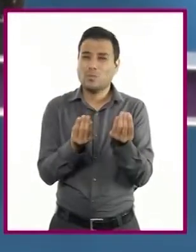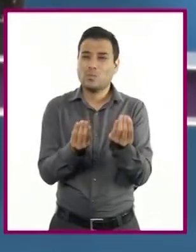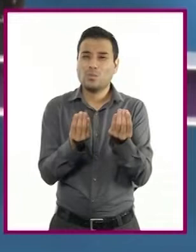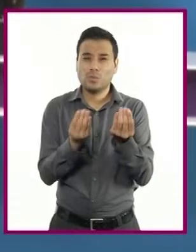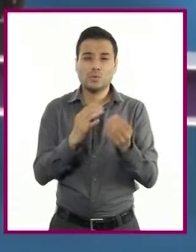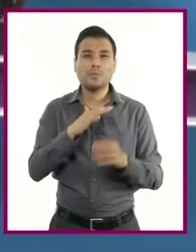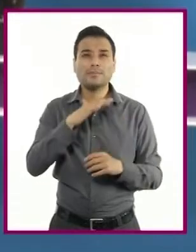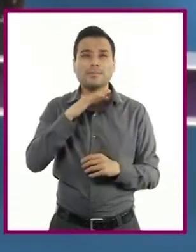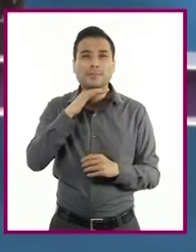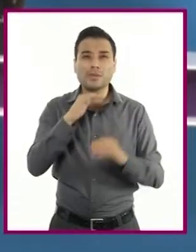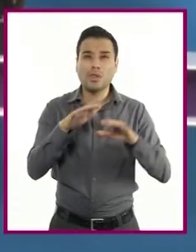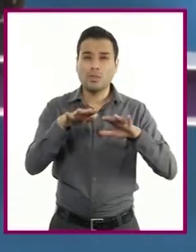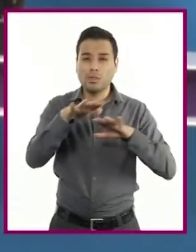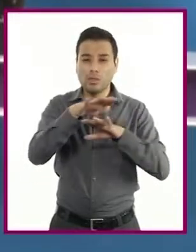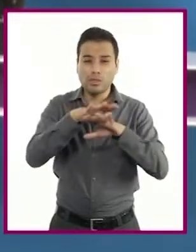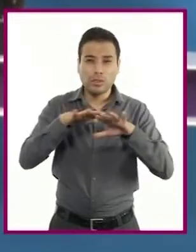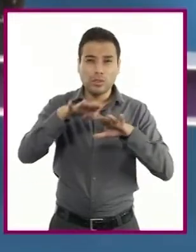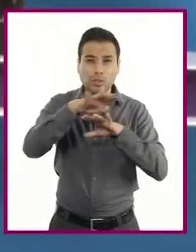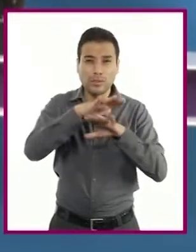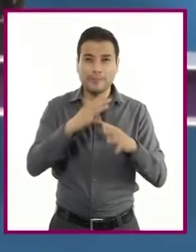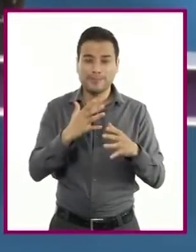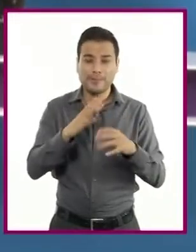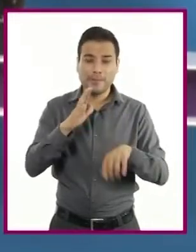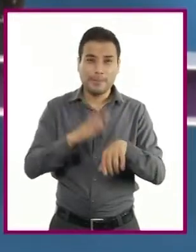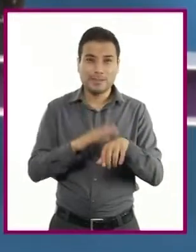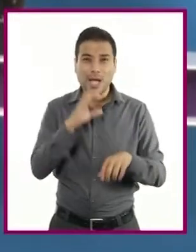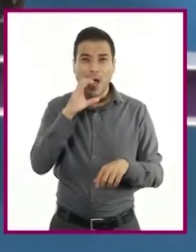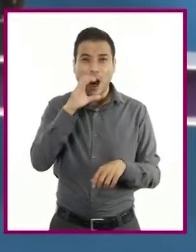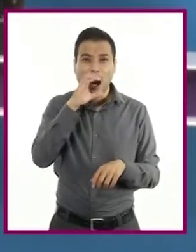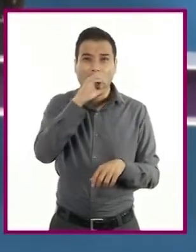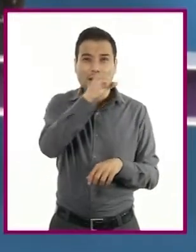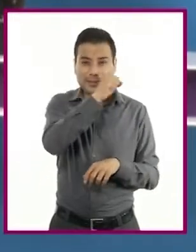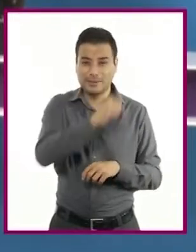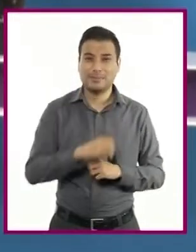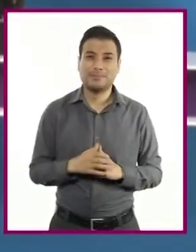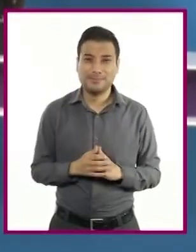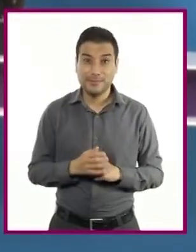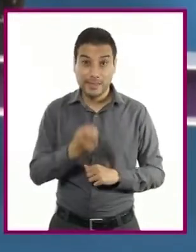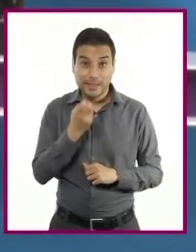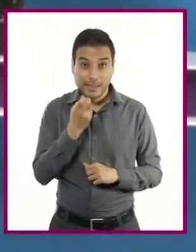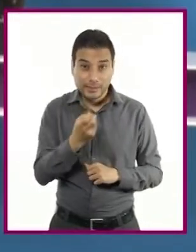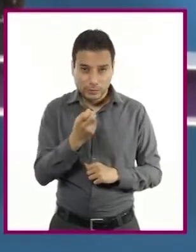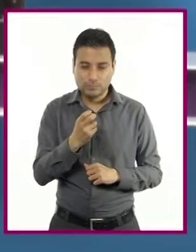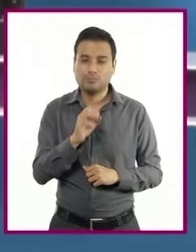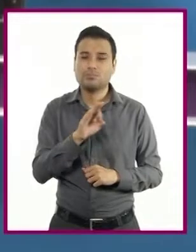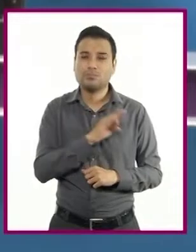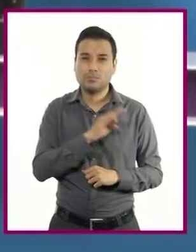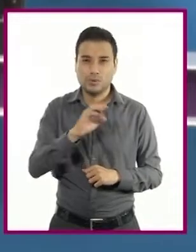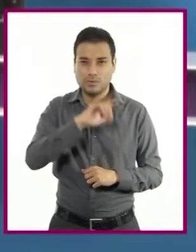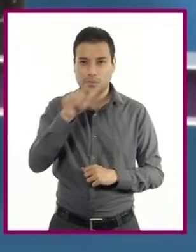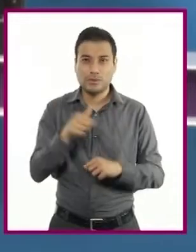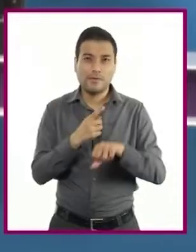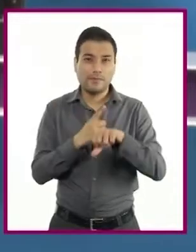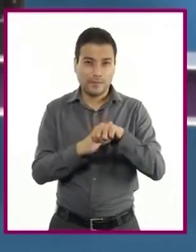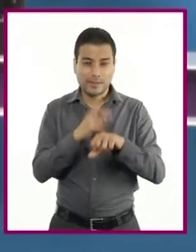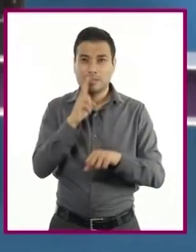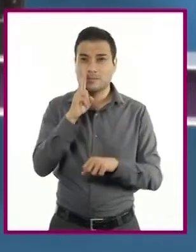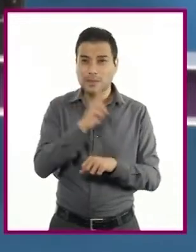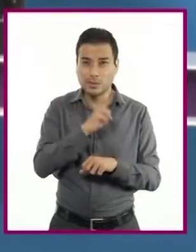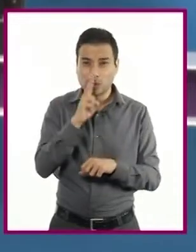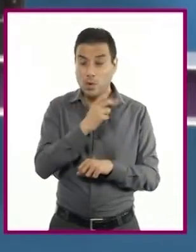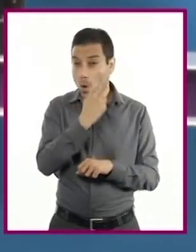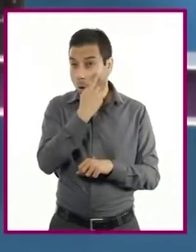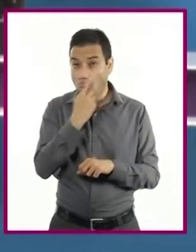que propician microclimas más cálidos y ambientes que pueden ocasionar enfermedades respiratorias, irritabilidad en